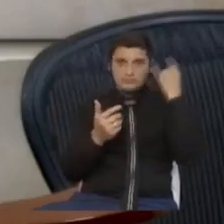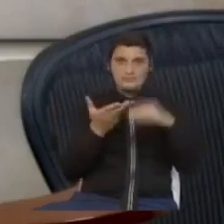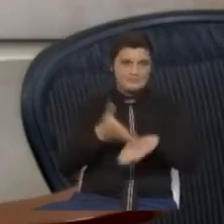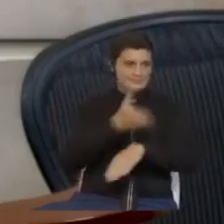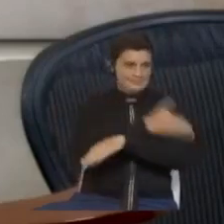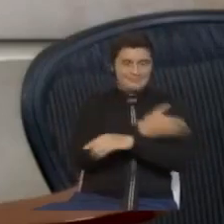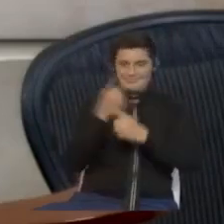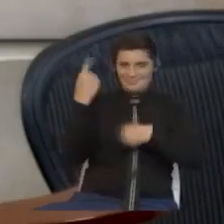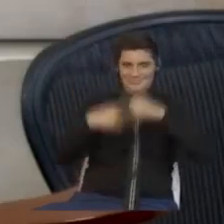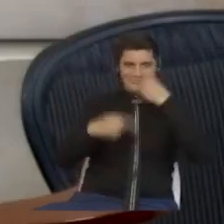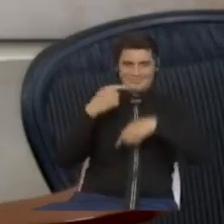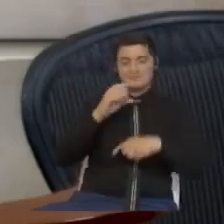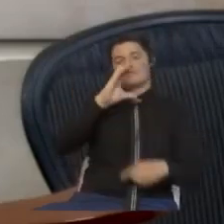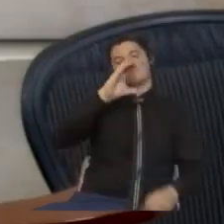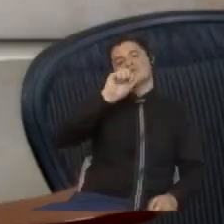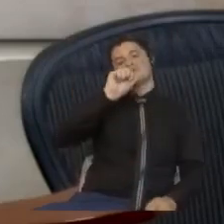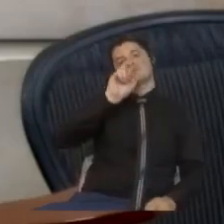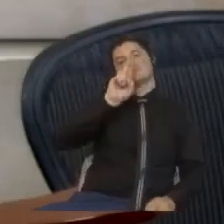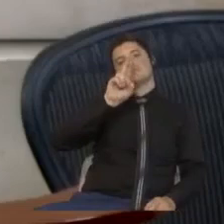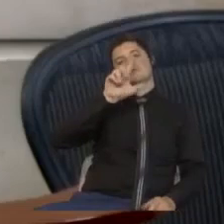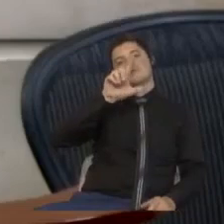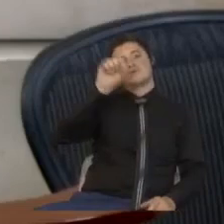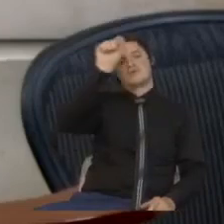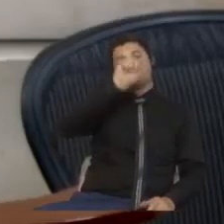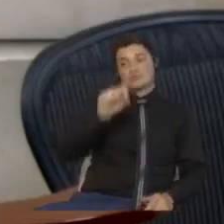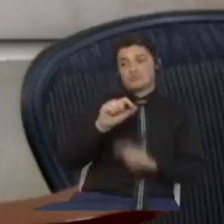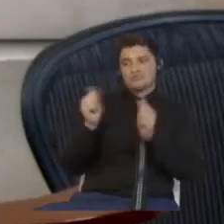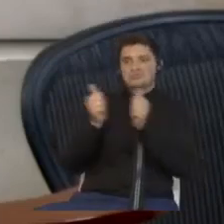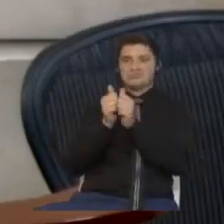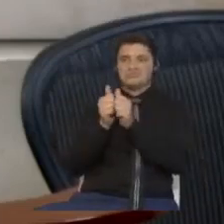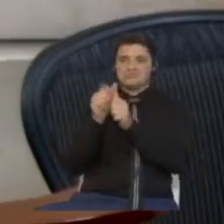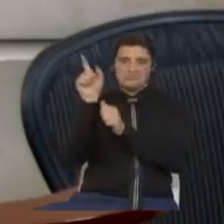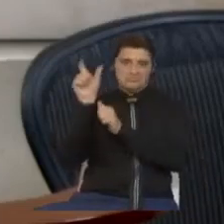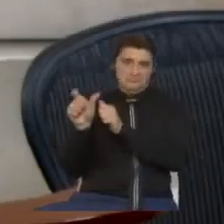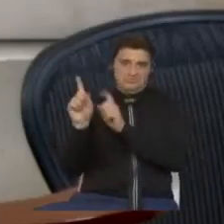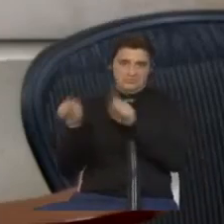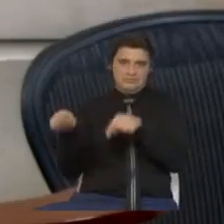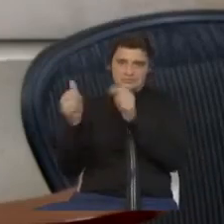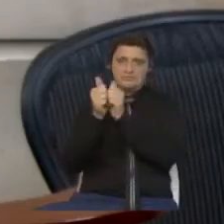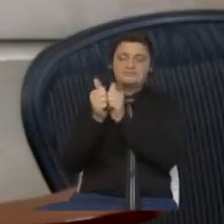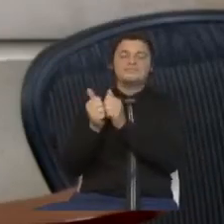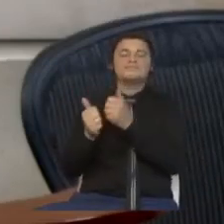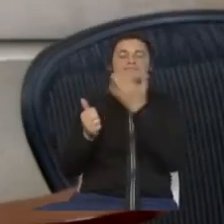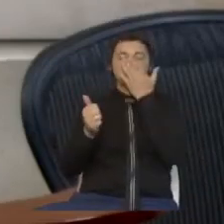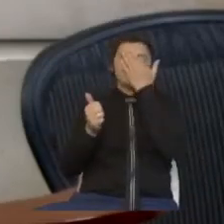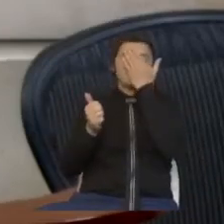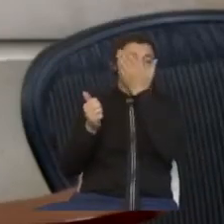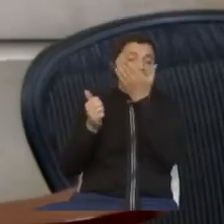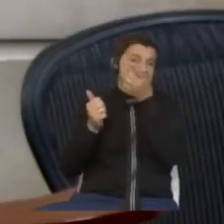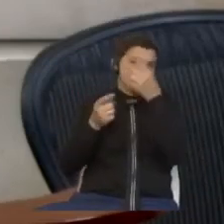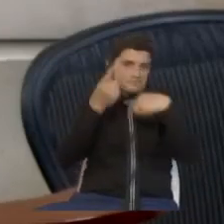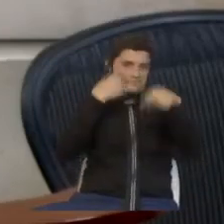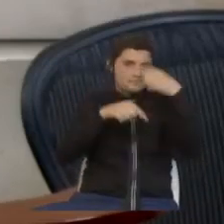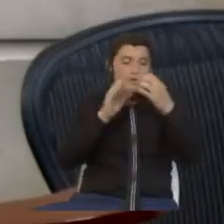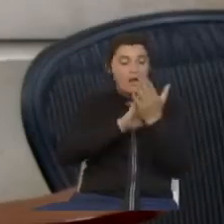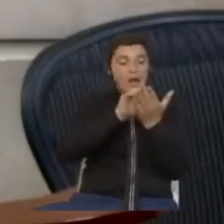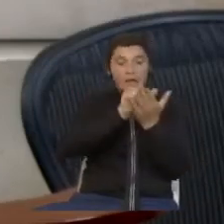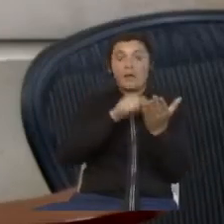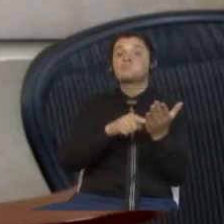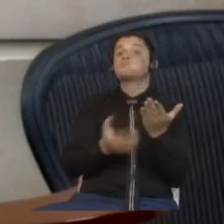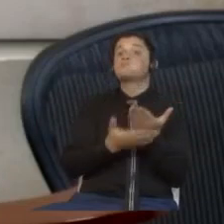relató el senador carlos abraham y su señoría también lo que hizo la comisión y está en el acta